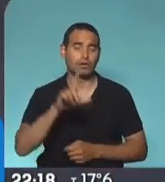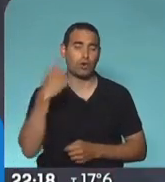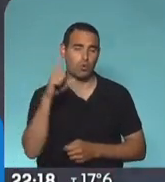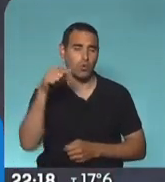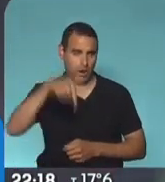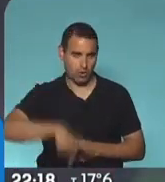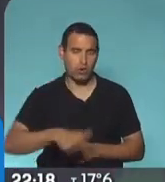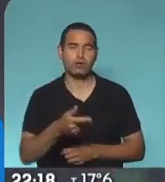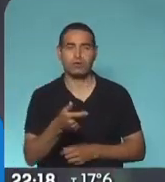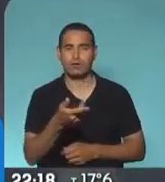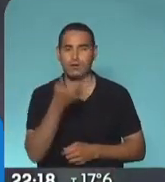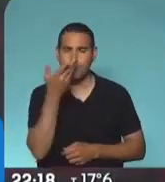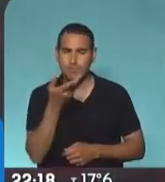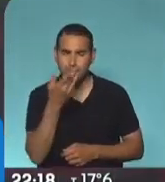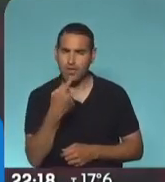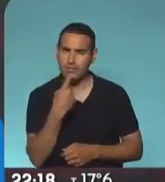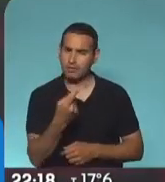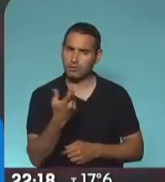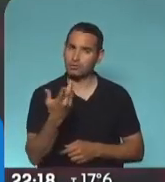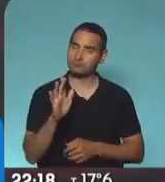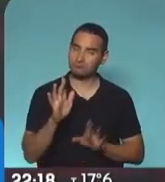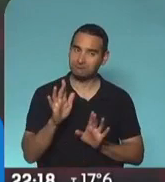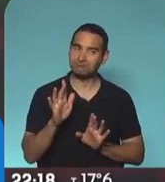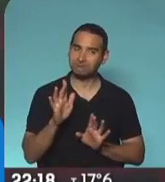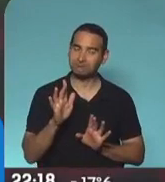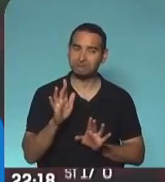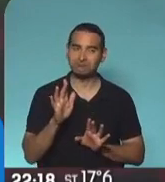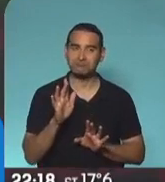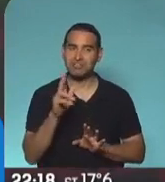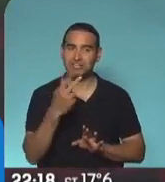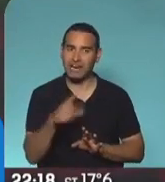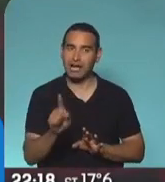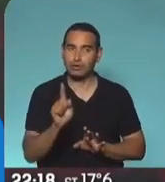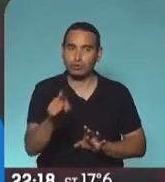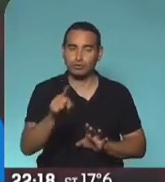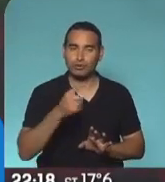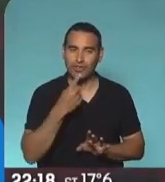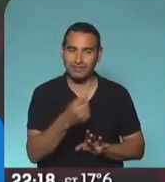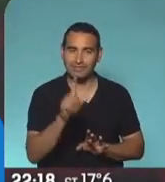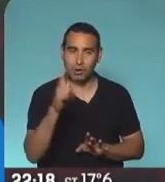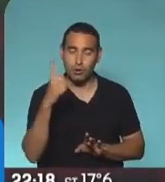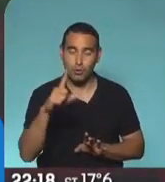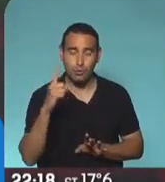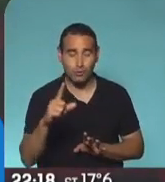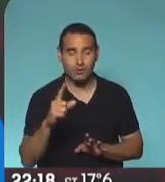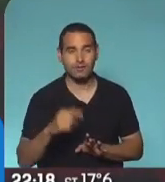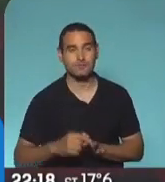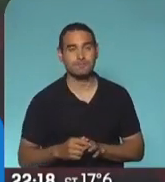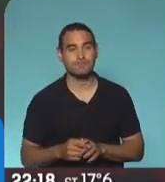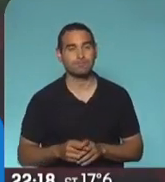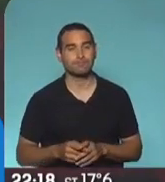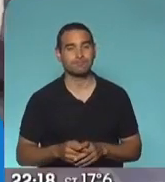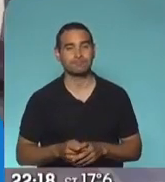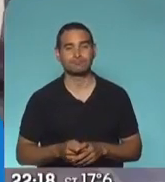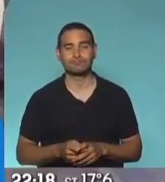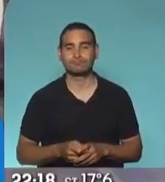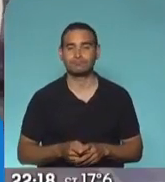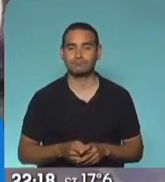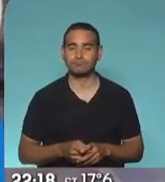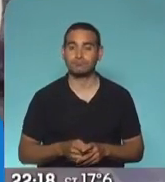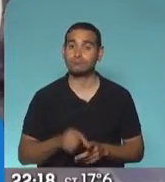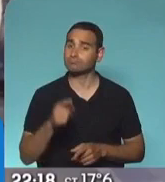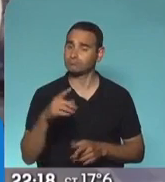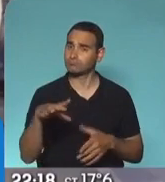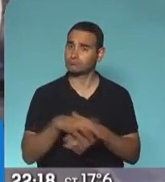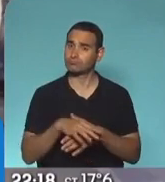en una declaración un poco particular, donde de alguna manera, bueno, estaba mencionando también un poco eso, ¿no? Llamó la atención,